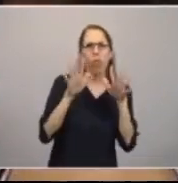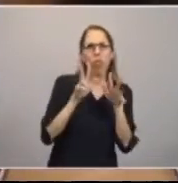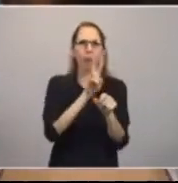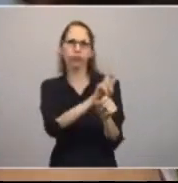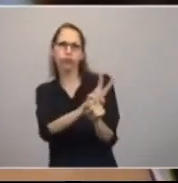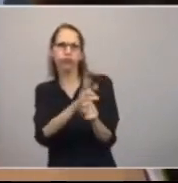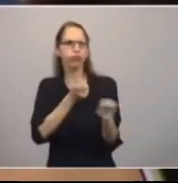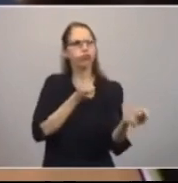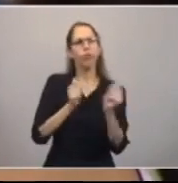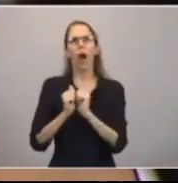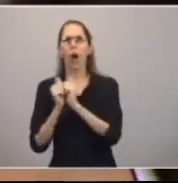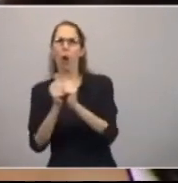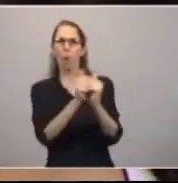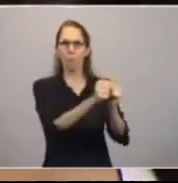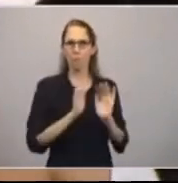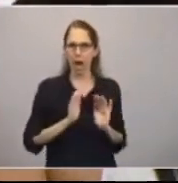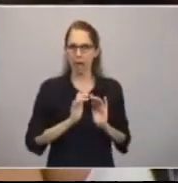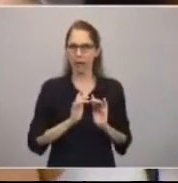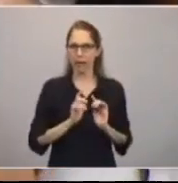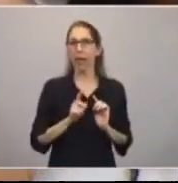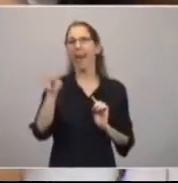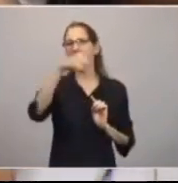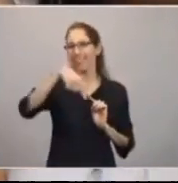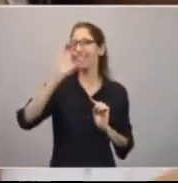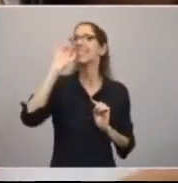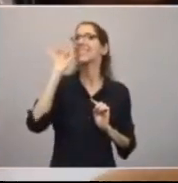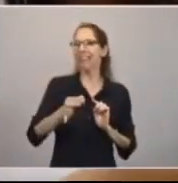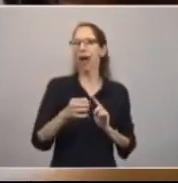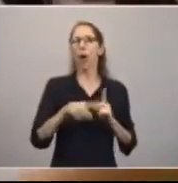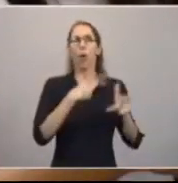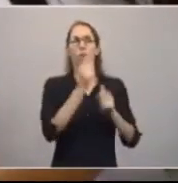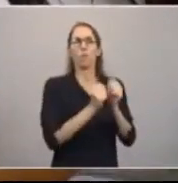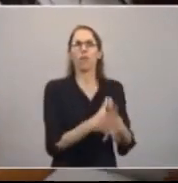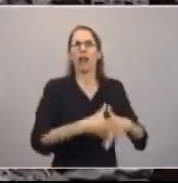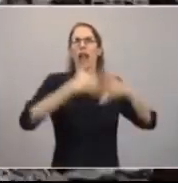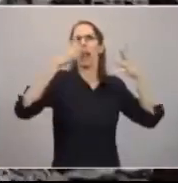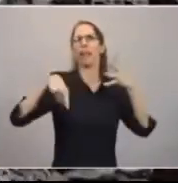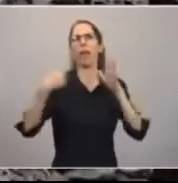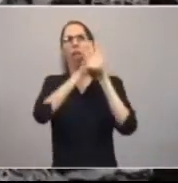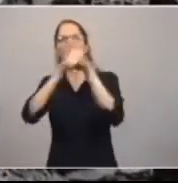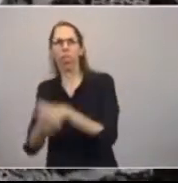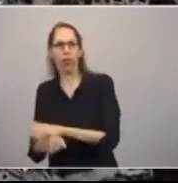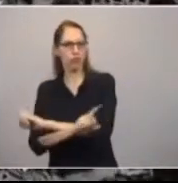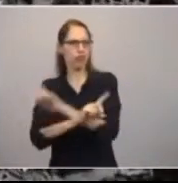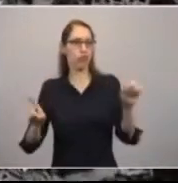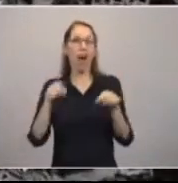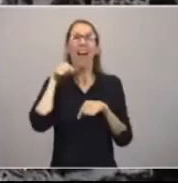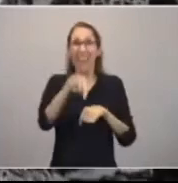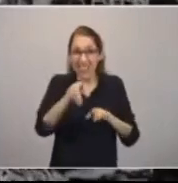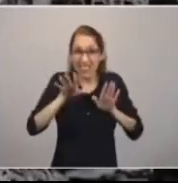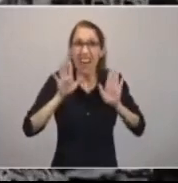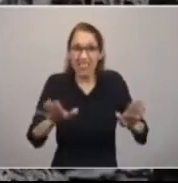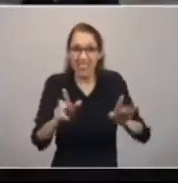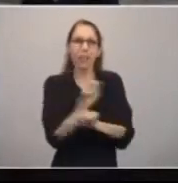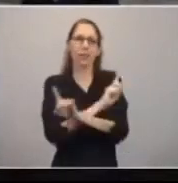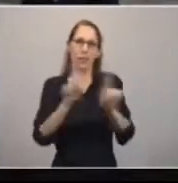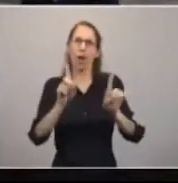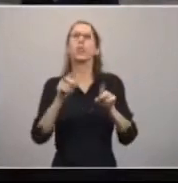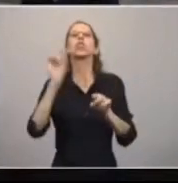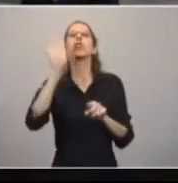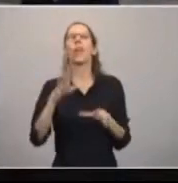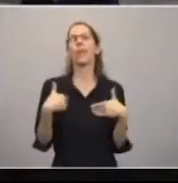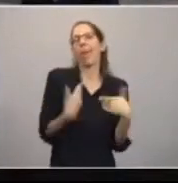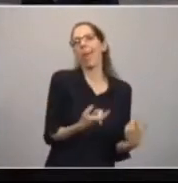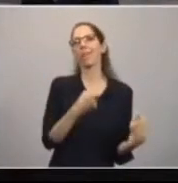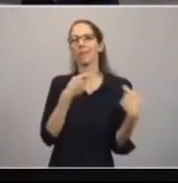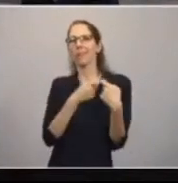acompañar. No permiten el abuso, porque eso no es de regular y el libre mercado, es jugar para las